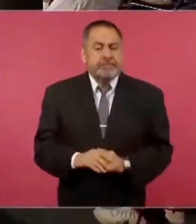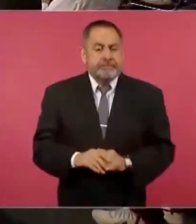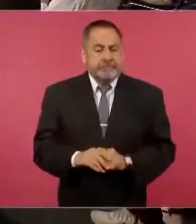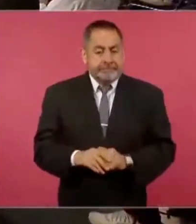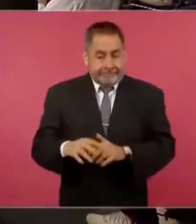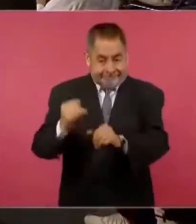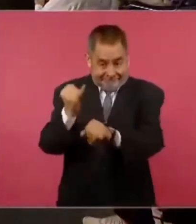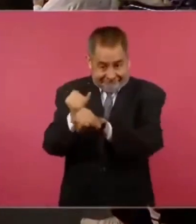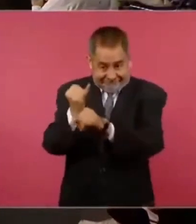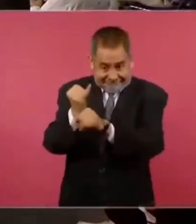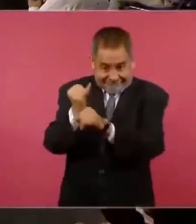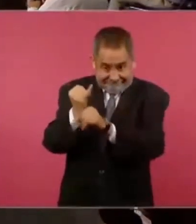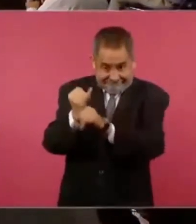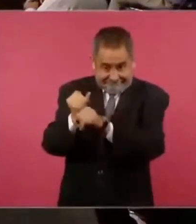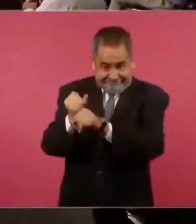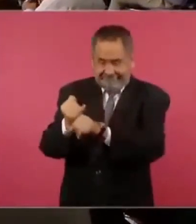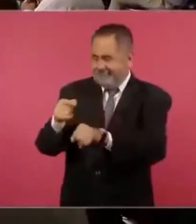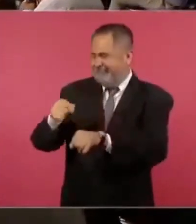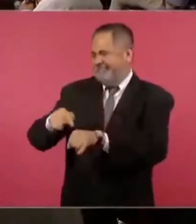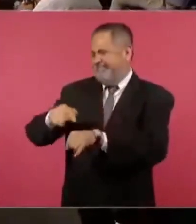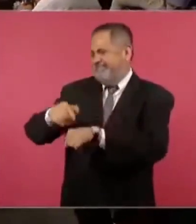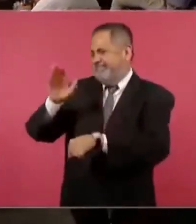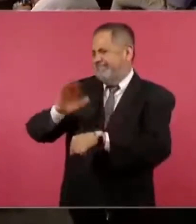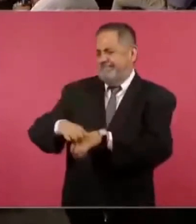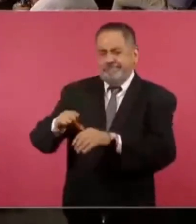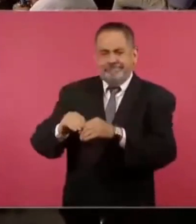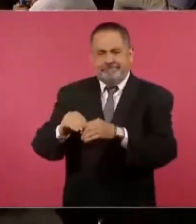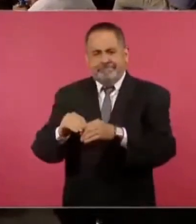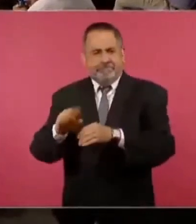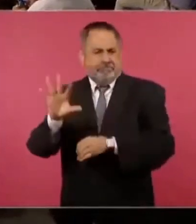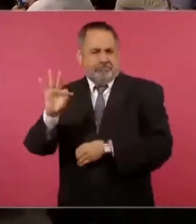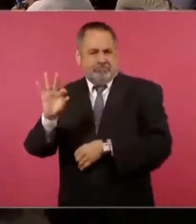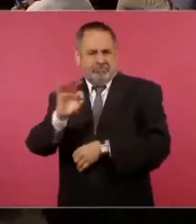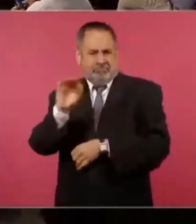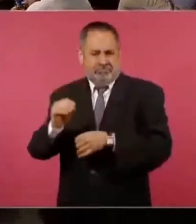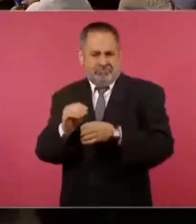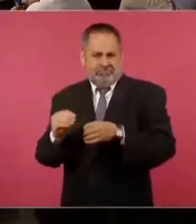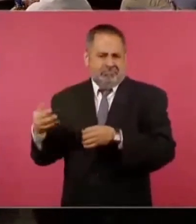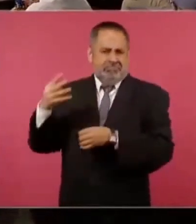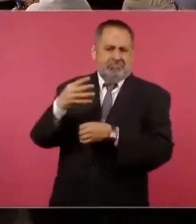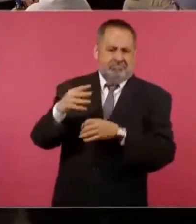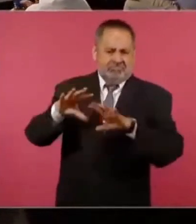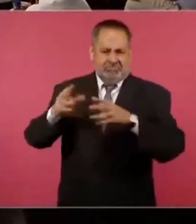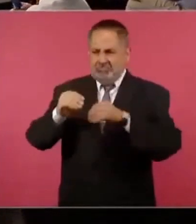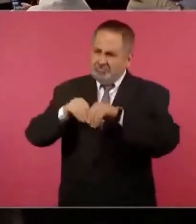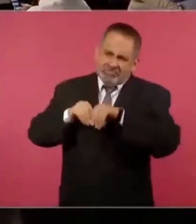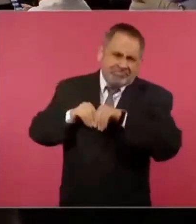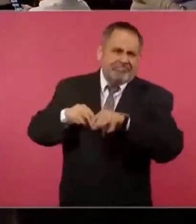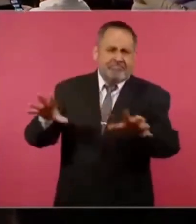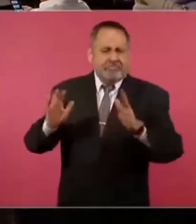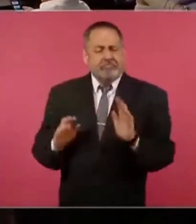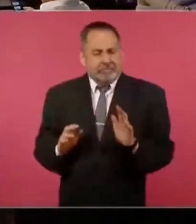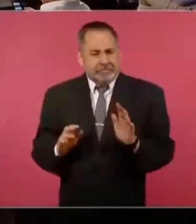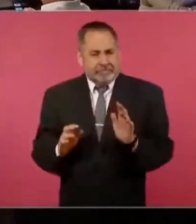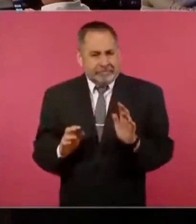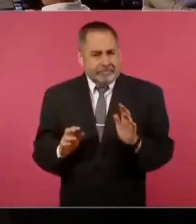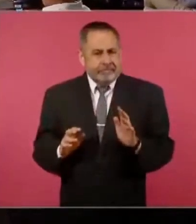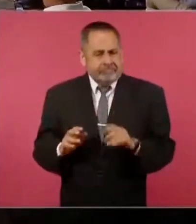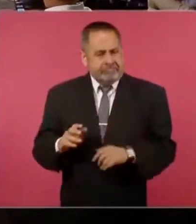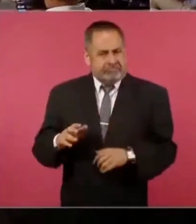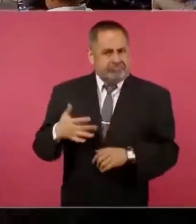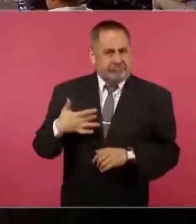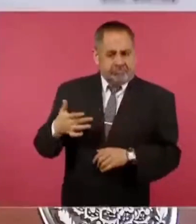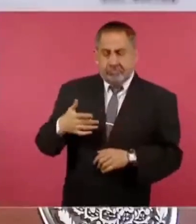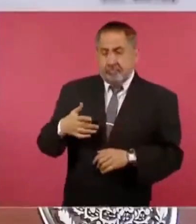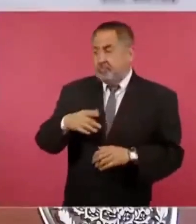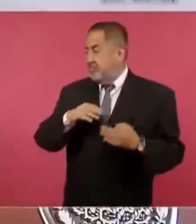el Internet significa otro 40%. O sea, no es como se piensa,